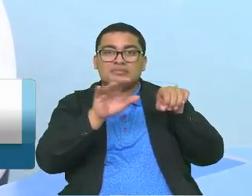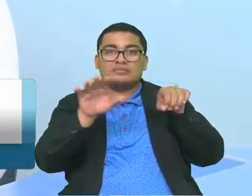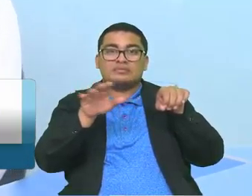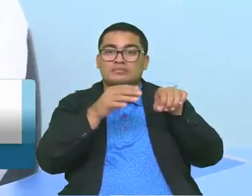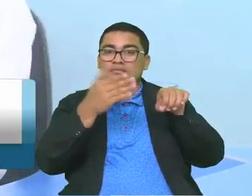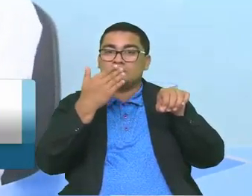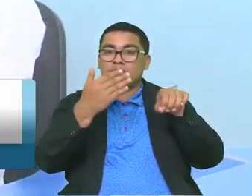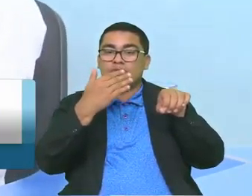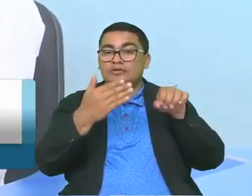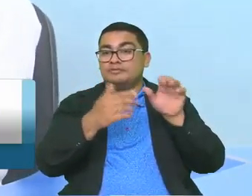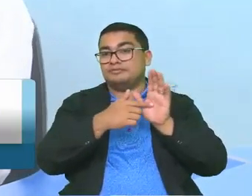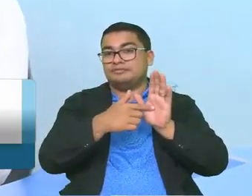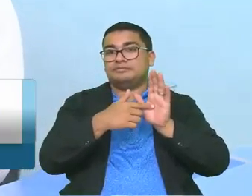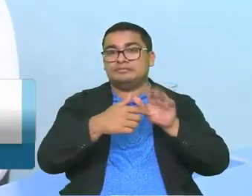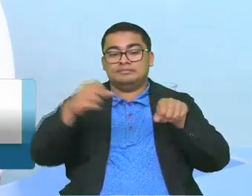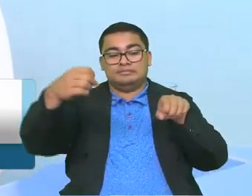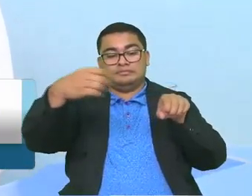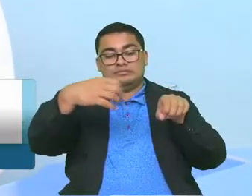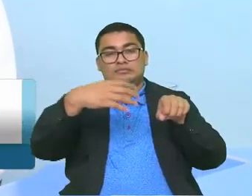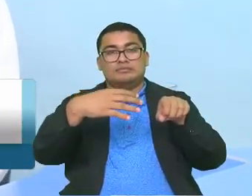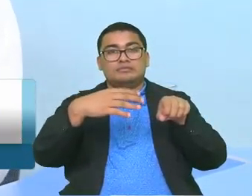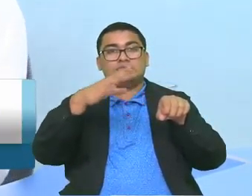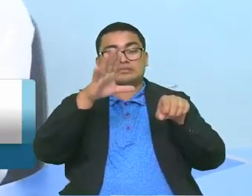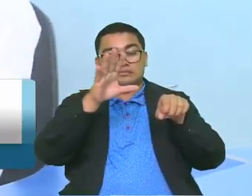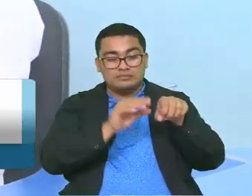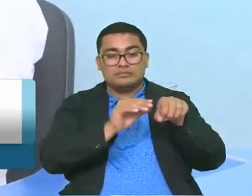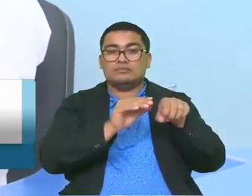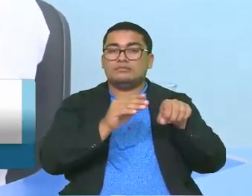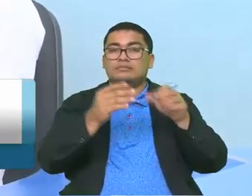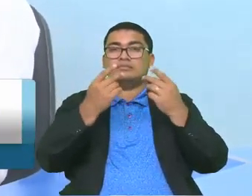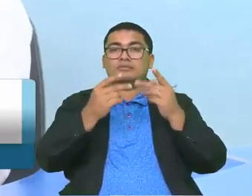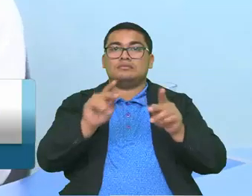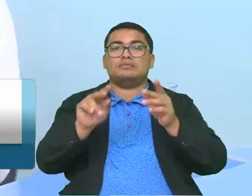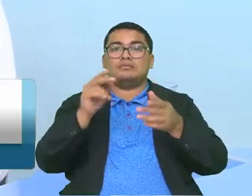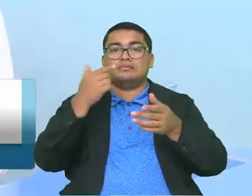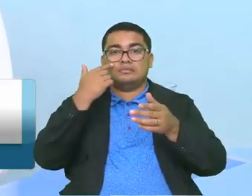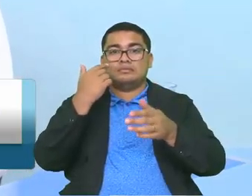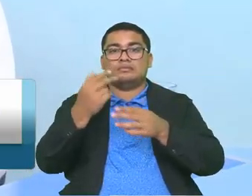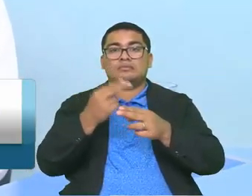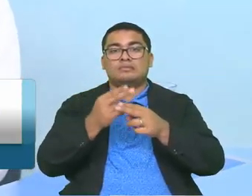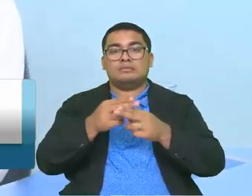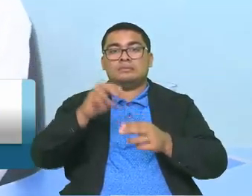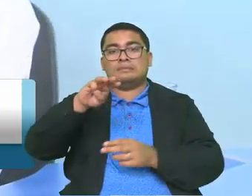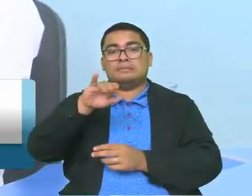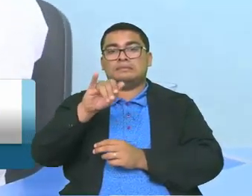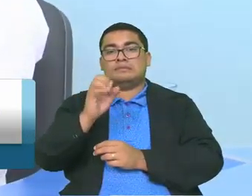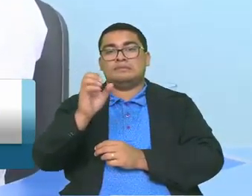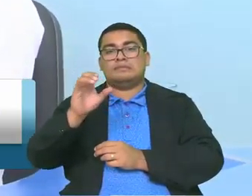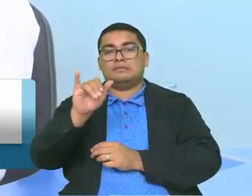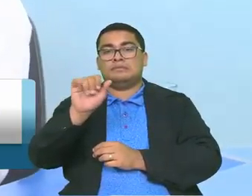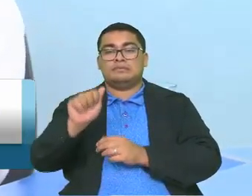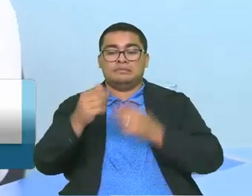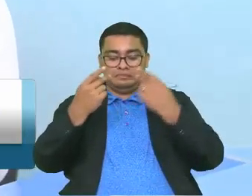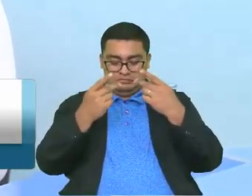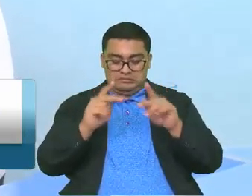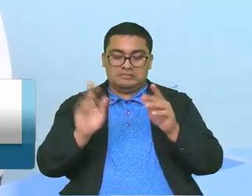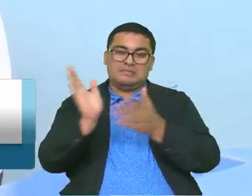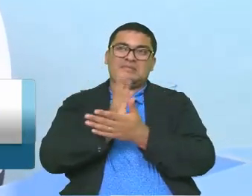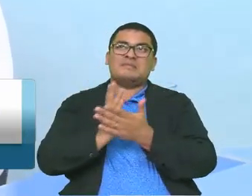defecto pupilar aferente. Es decir, cuando nosotros ponemos una luz fuerte, alta, directamente en el ojo, el